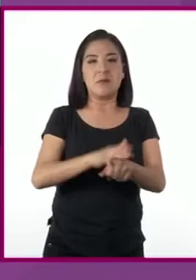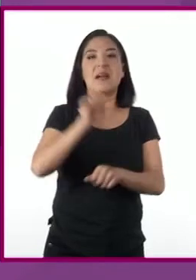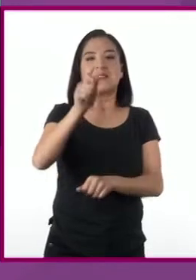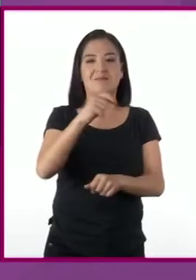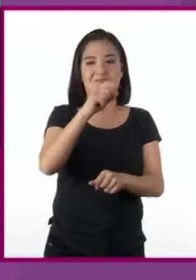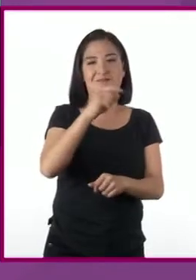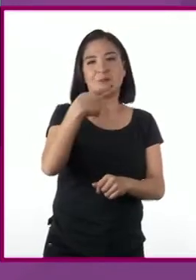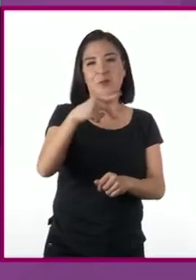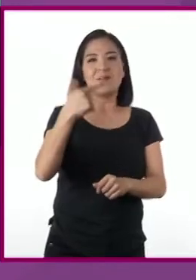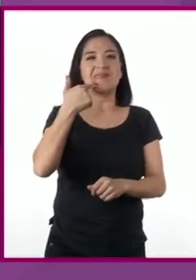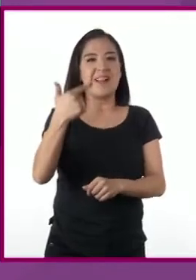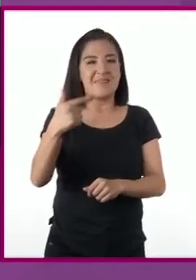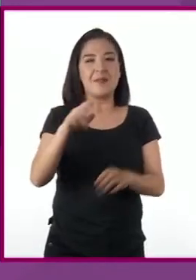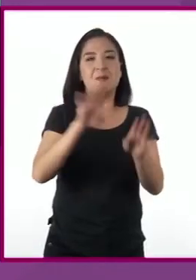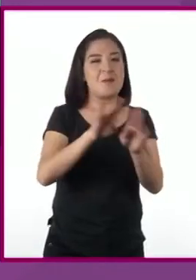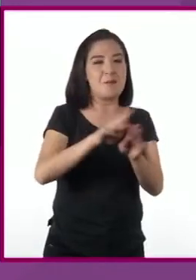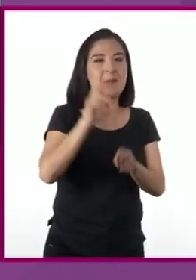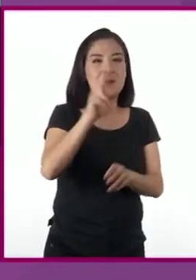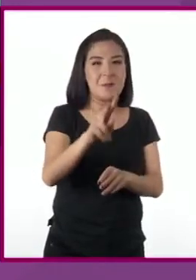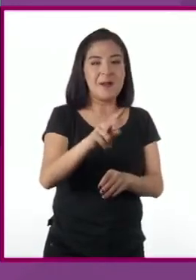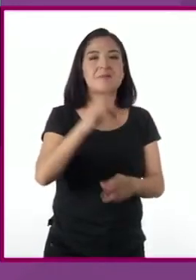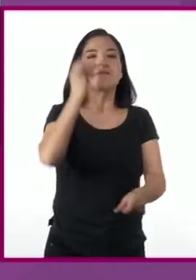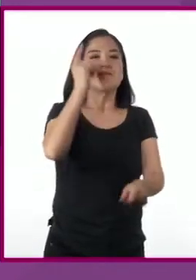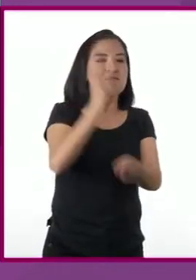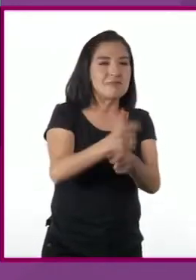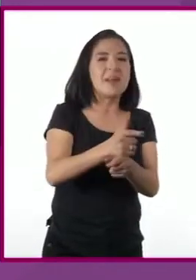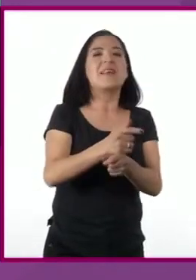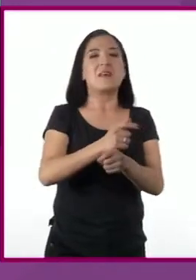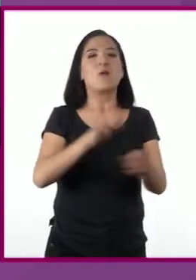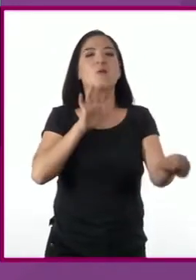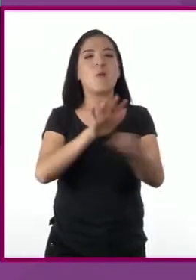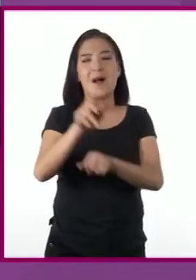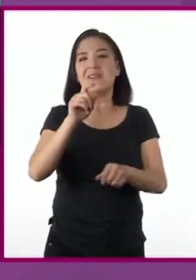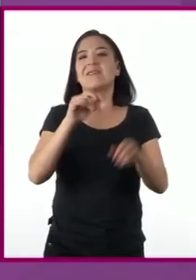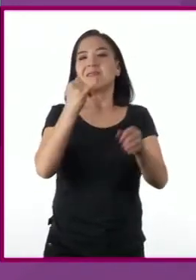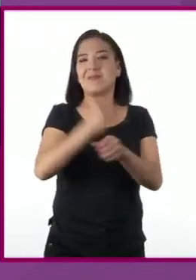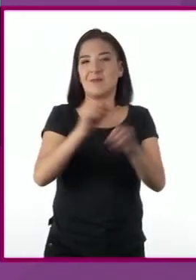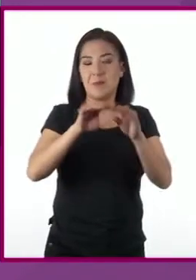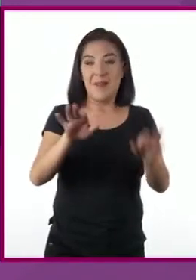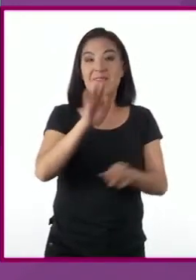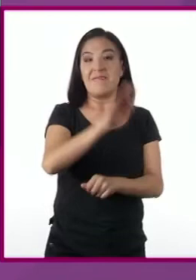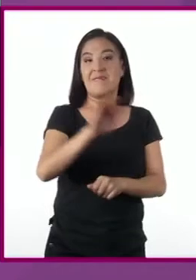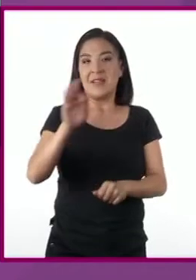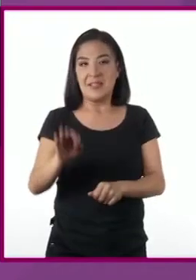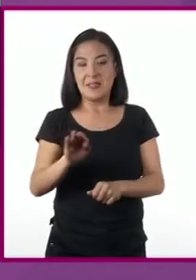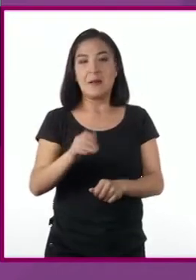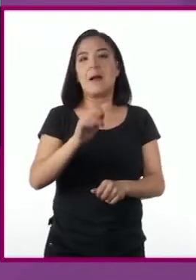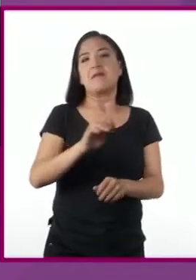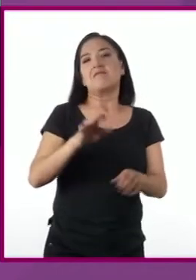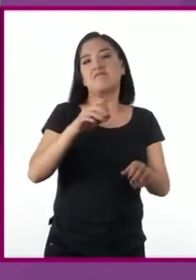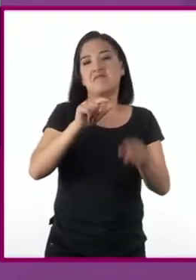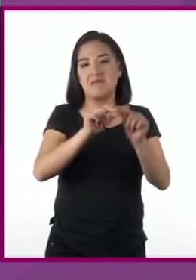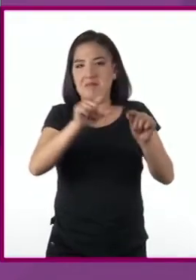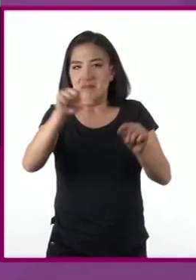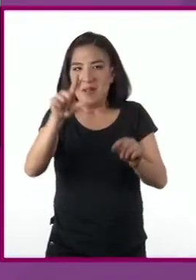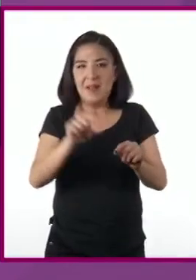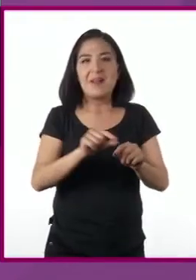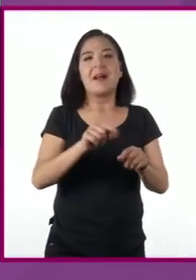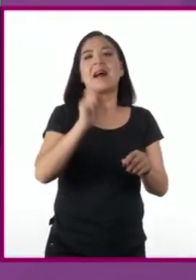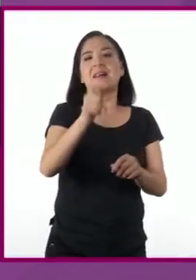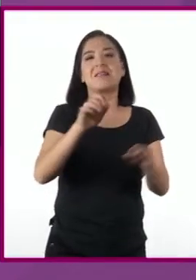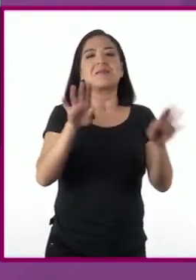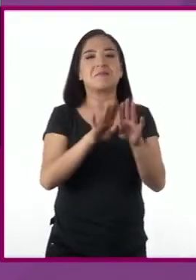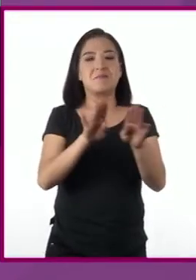gráficas ayudan a identificar además el tipo de información, fechas, cantidades, términos